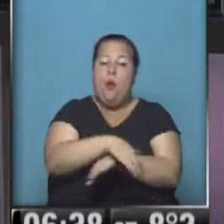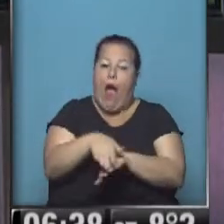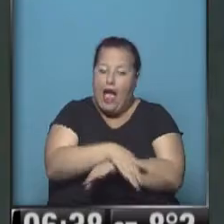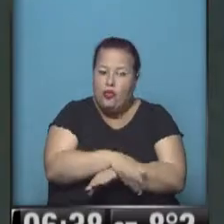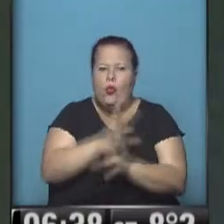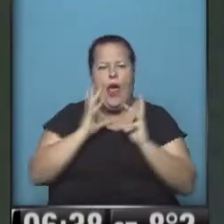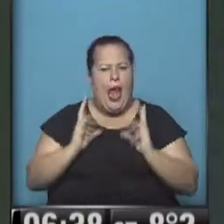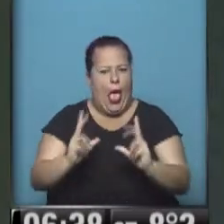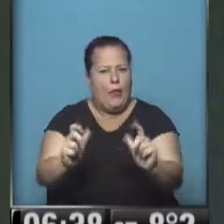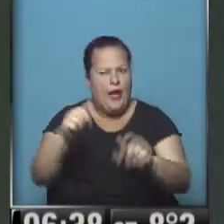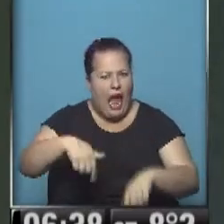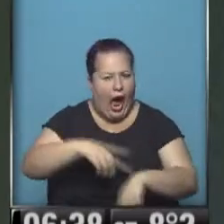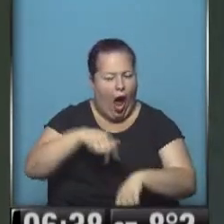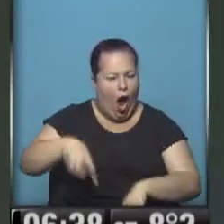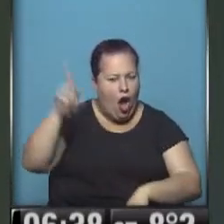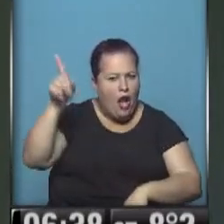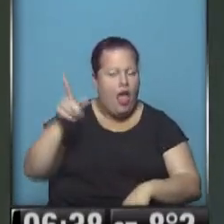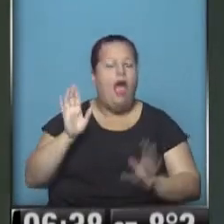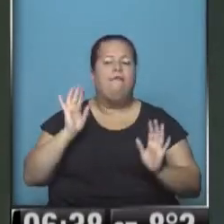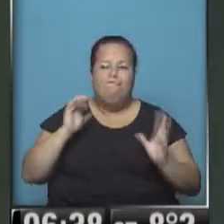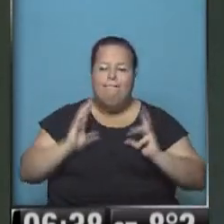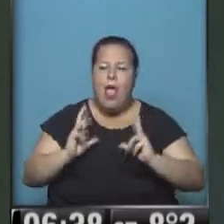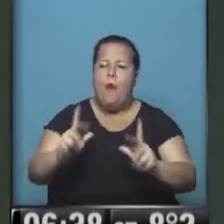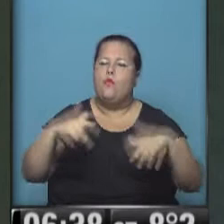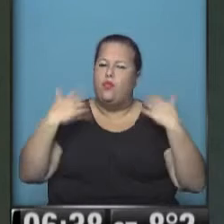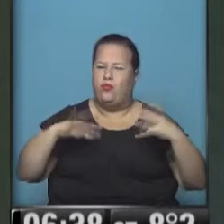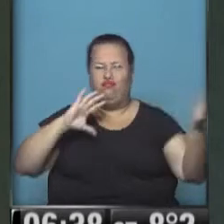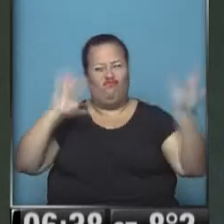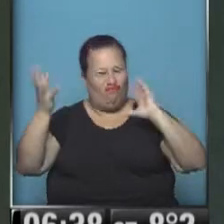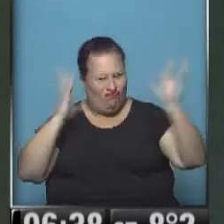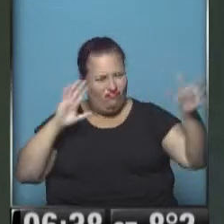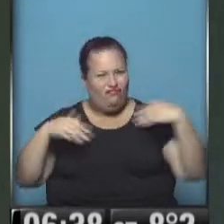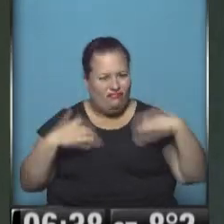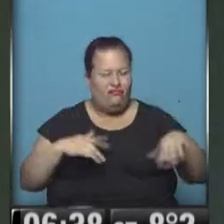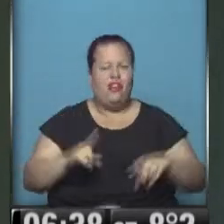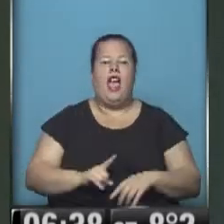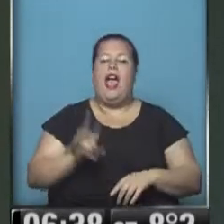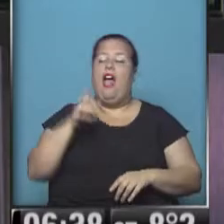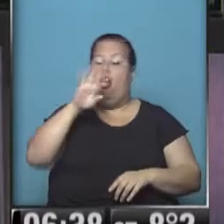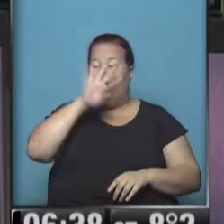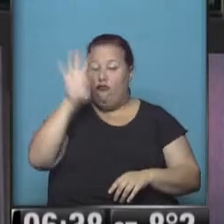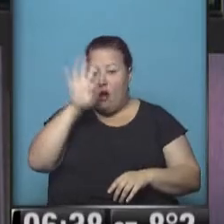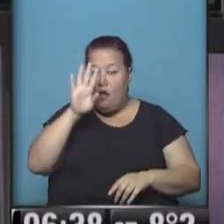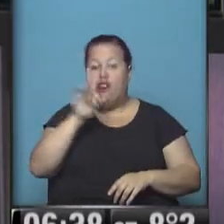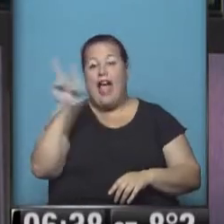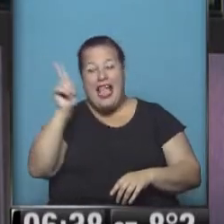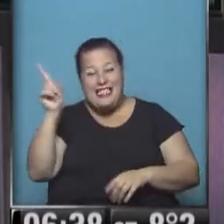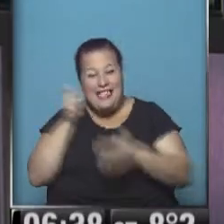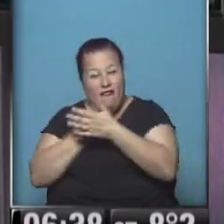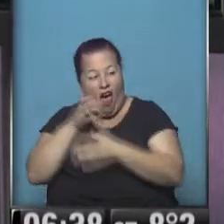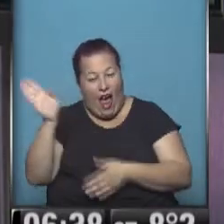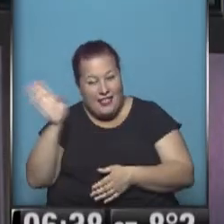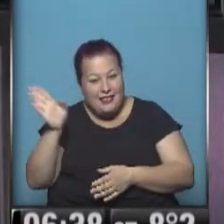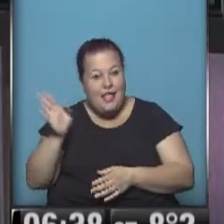hay neblinas a esta hora hay neblinas mucha inestabilidad en el este de formosa bien en el este de